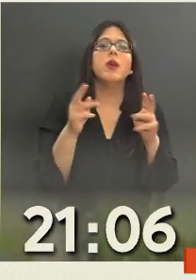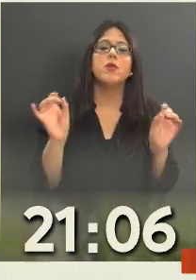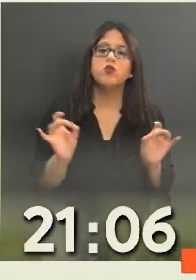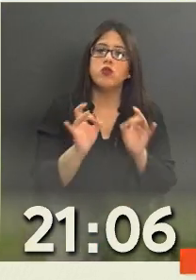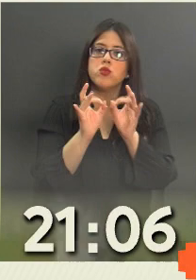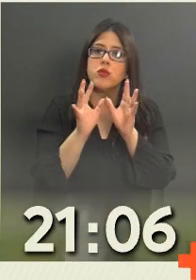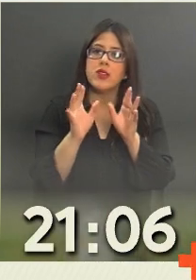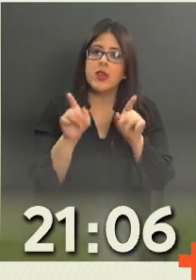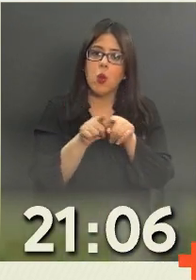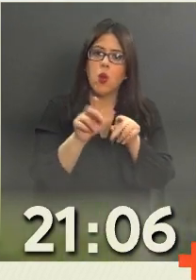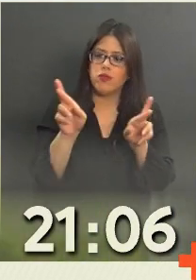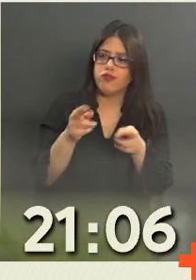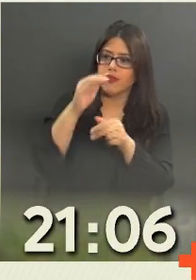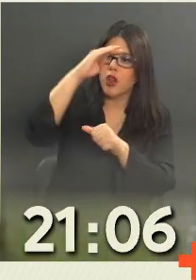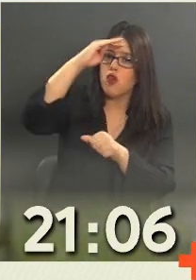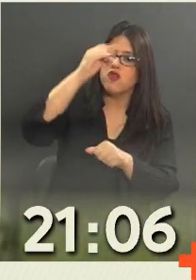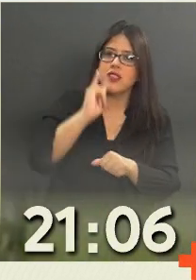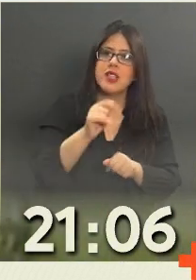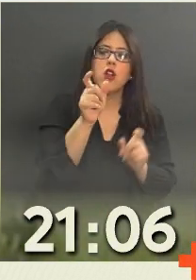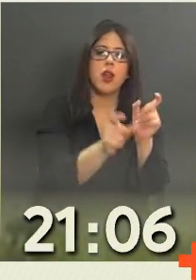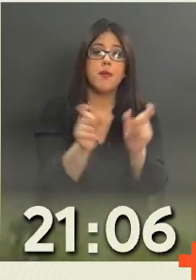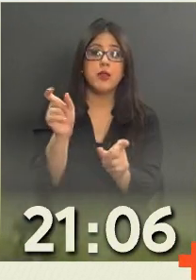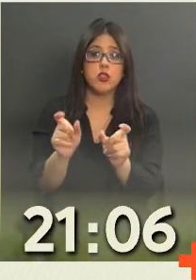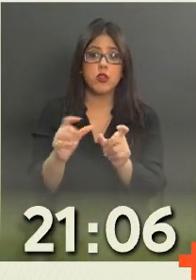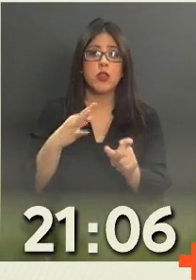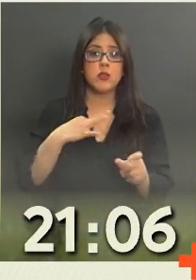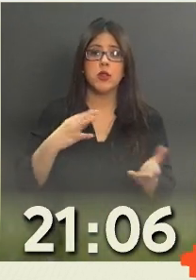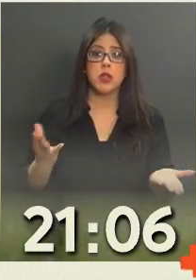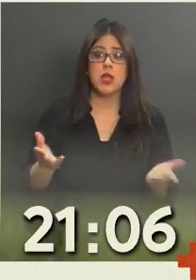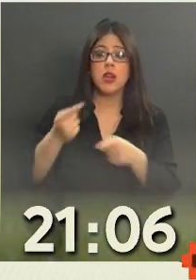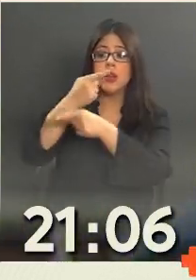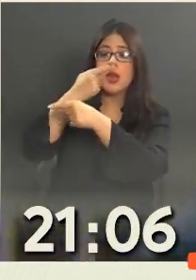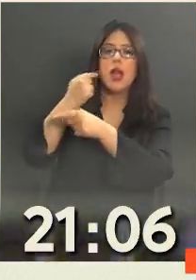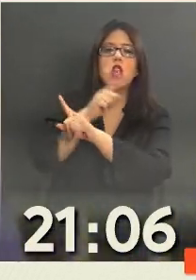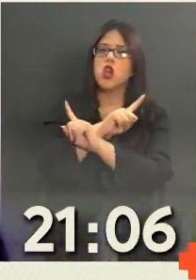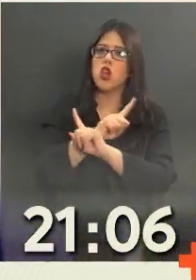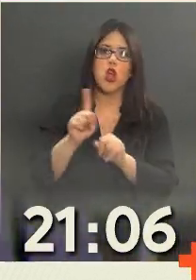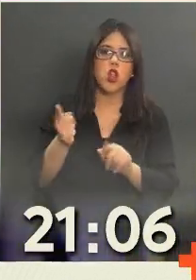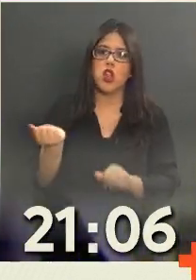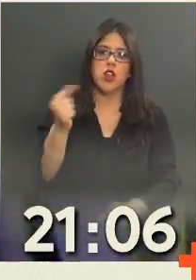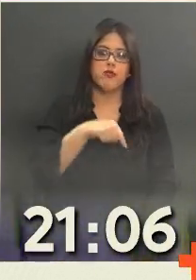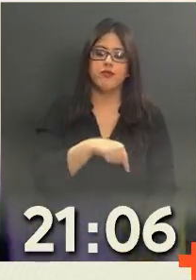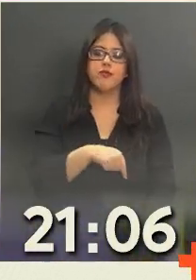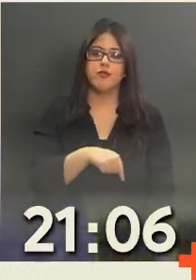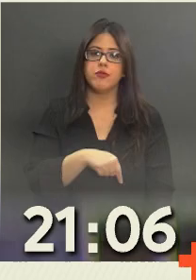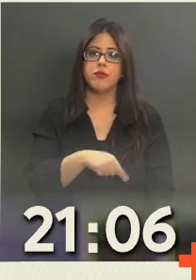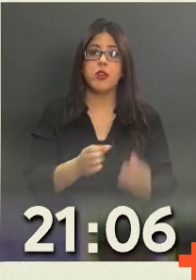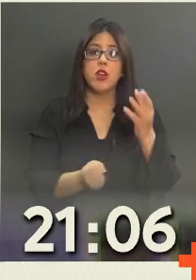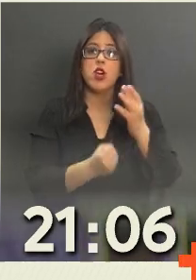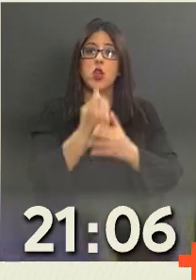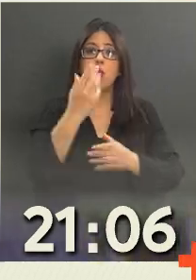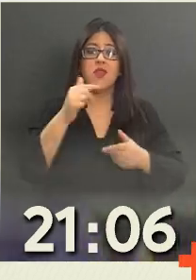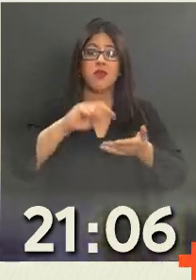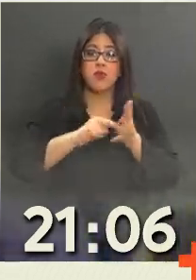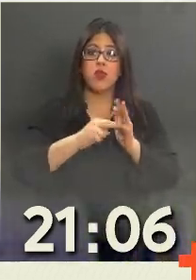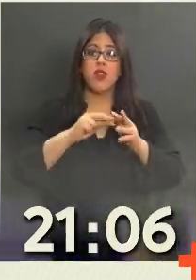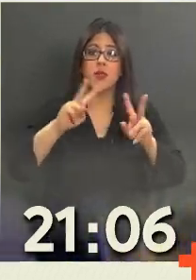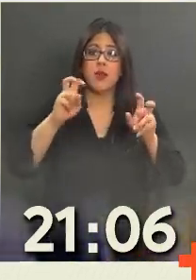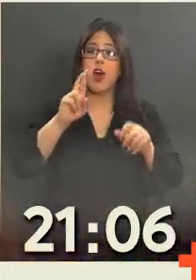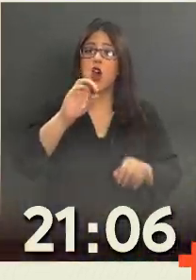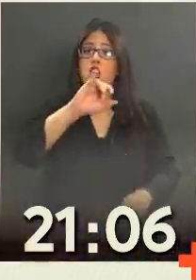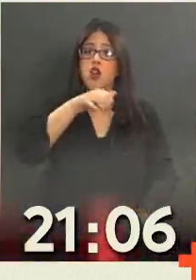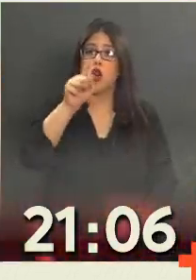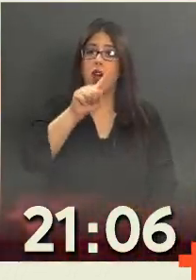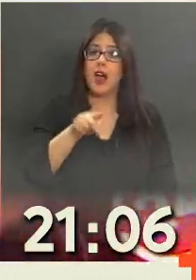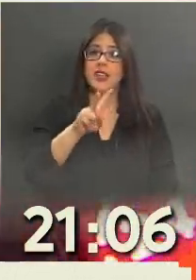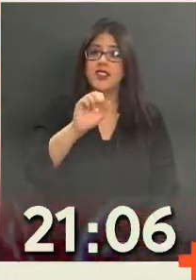la confianza con la ciudadanía, él no debería regresar. Nuevo capítulo en la polémica de Rodrigo Rojas Vade,